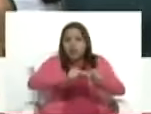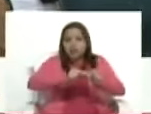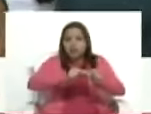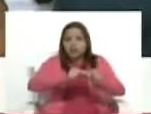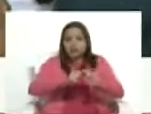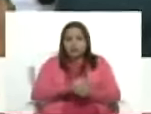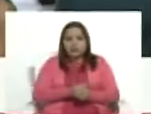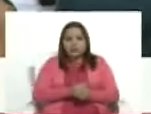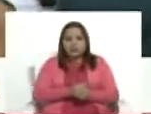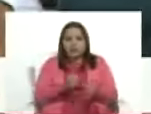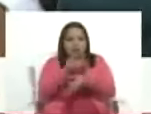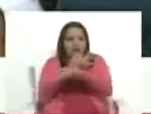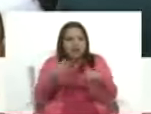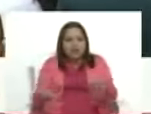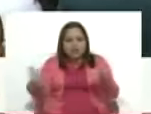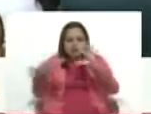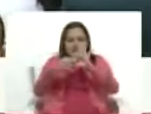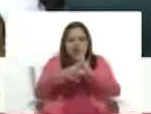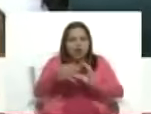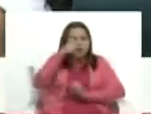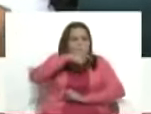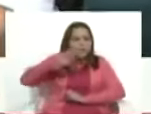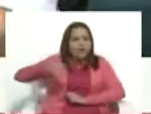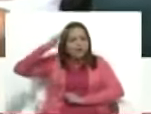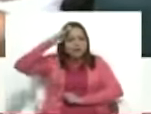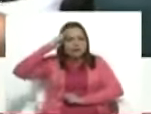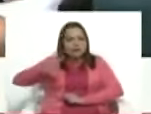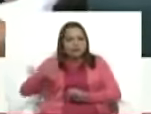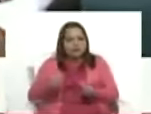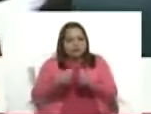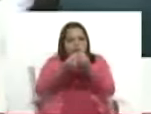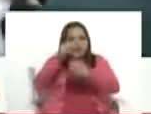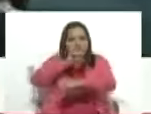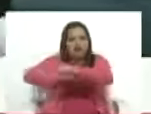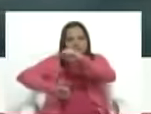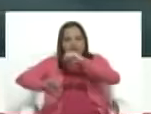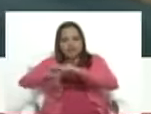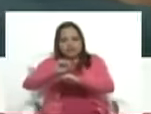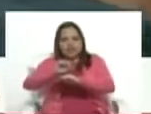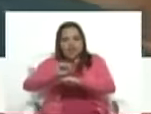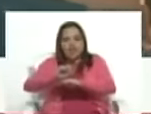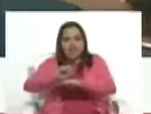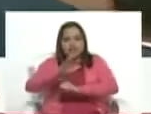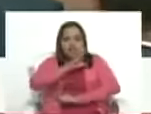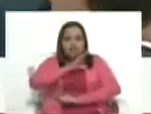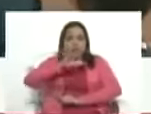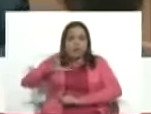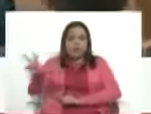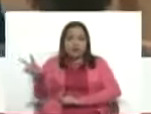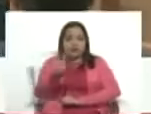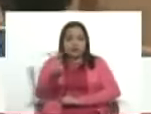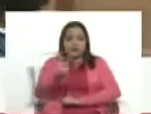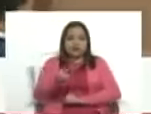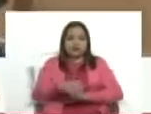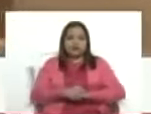ecuación perfecta de la unión cívico-militar para la defensa de la soberanía venezolana.